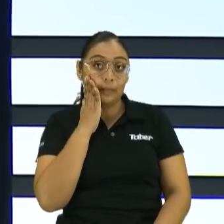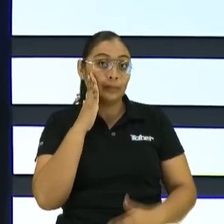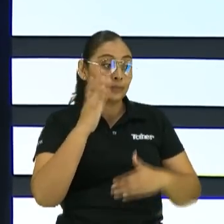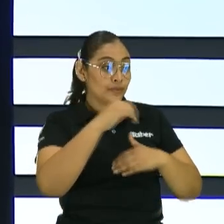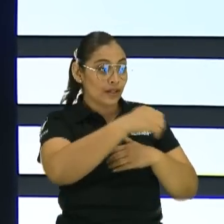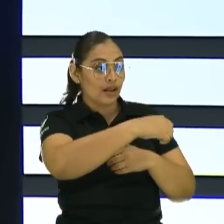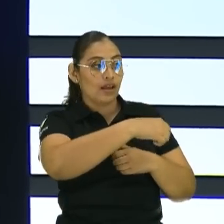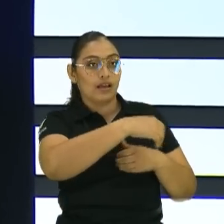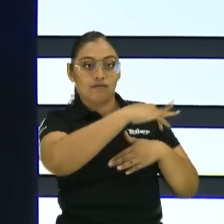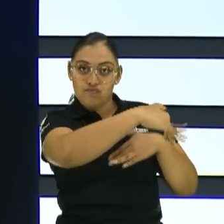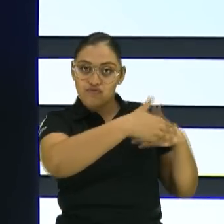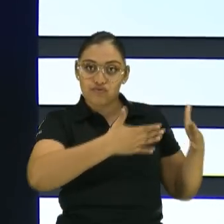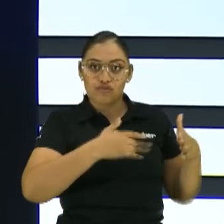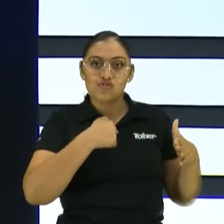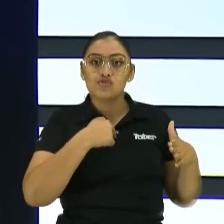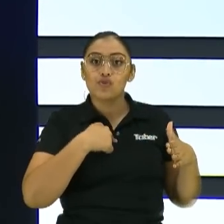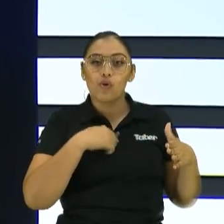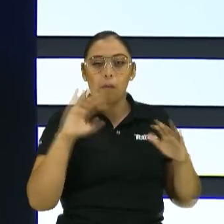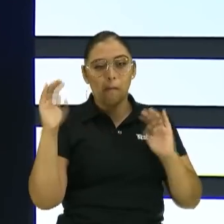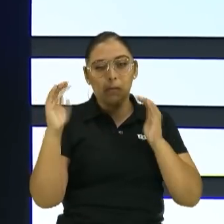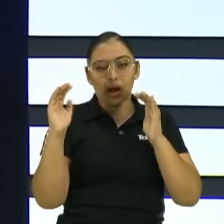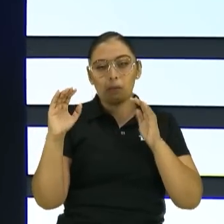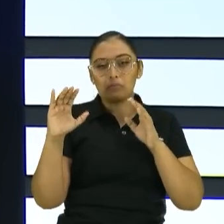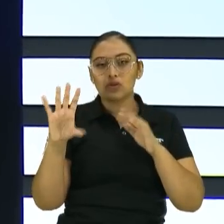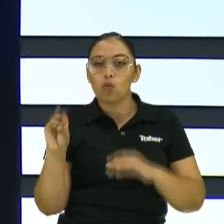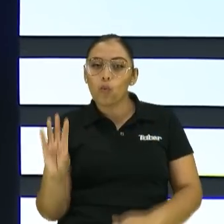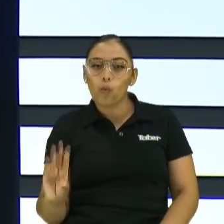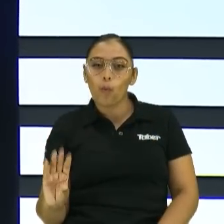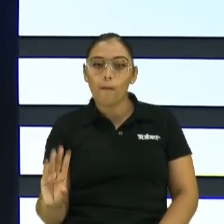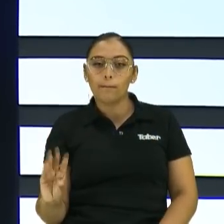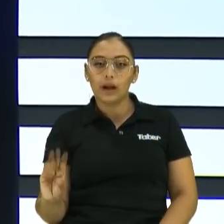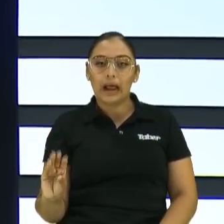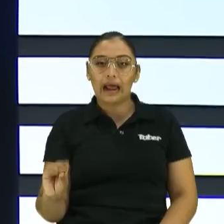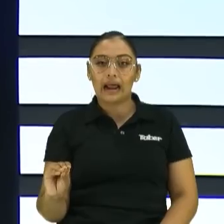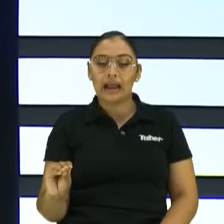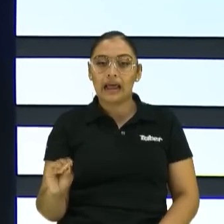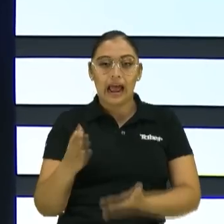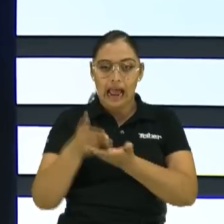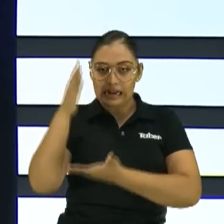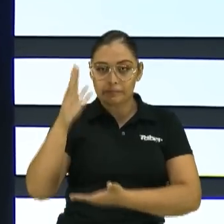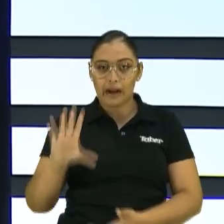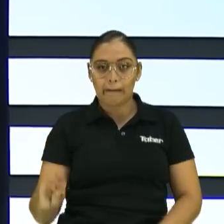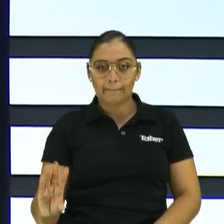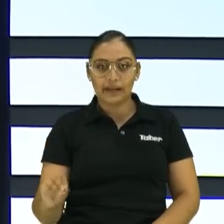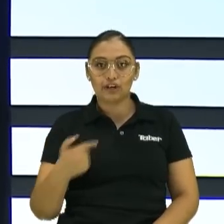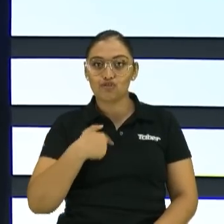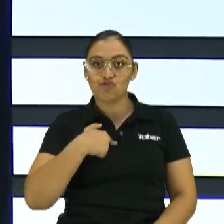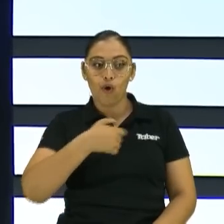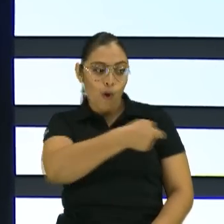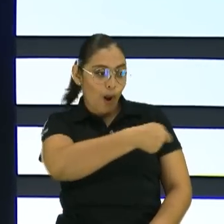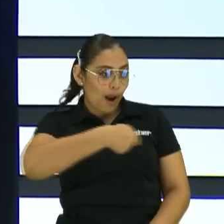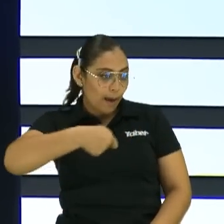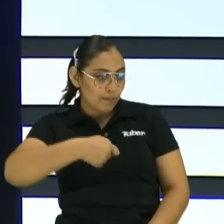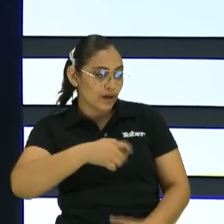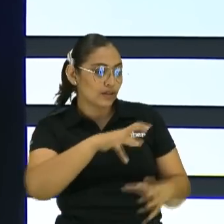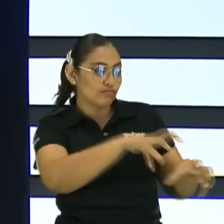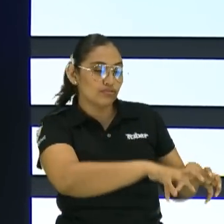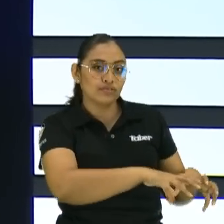como se echa un perro así me echaba yo literal ya comenzaba el pastor a decir andate para tu cuarto